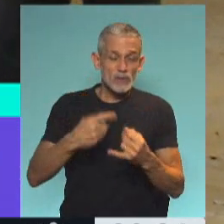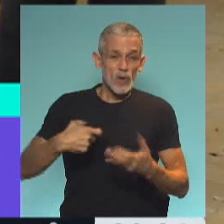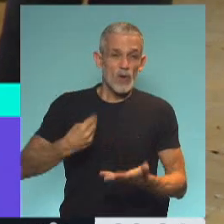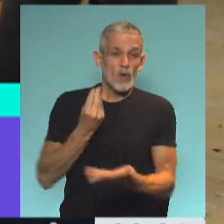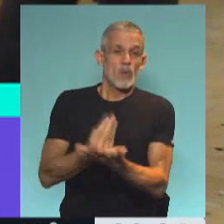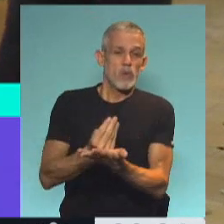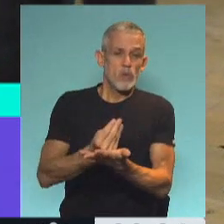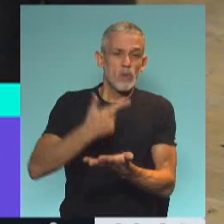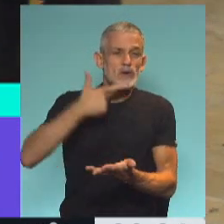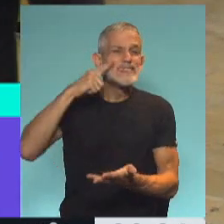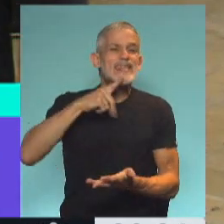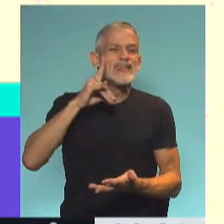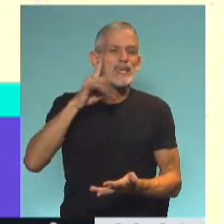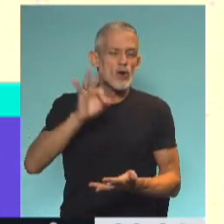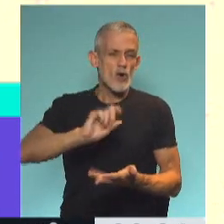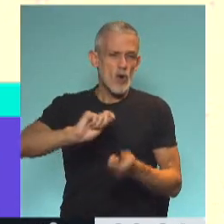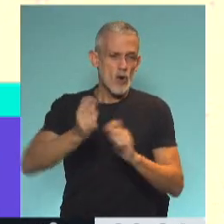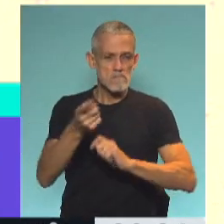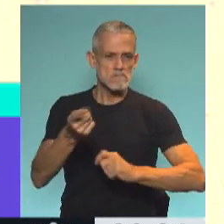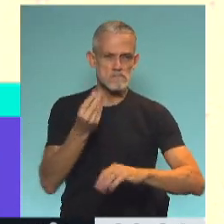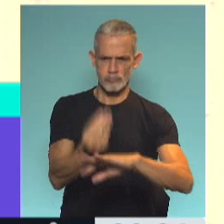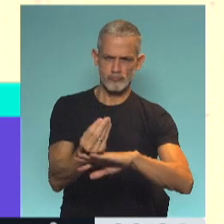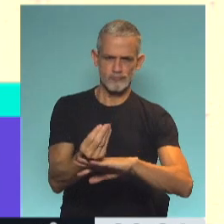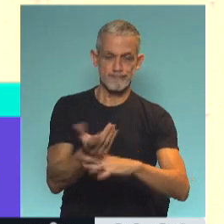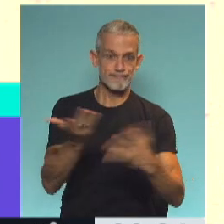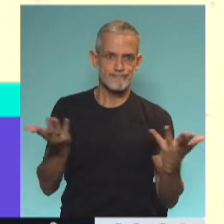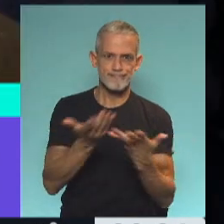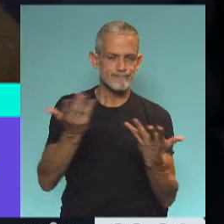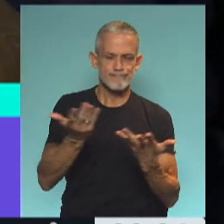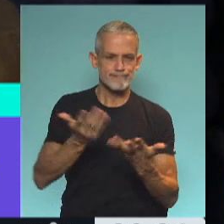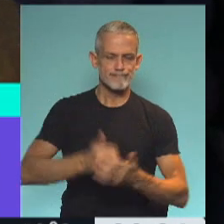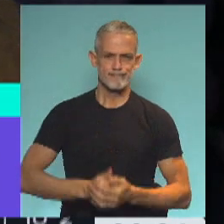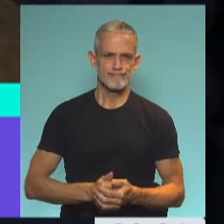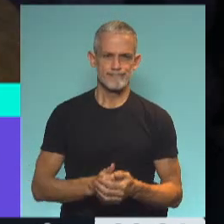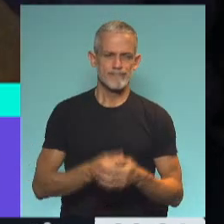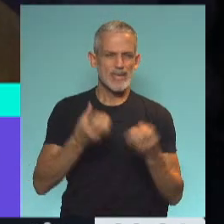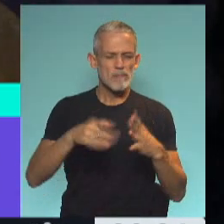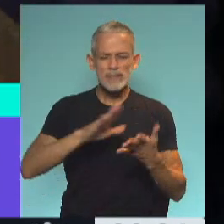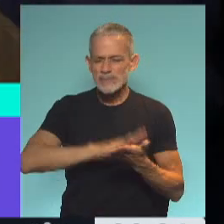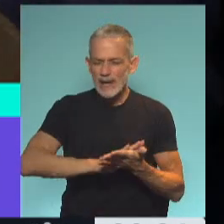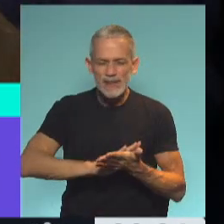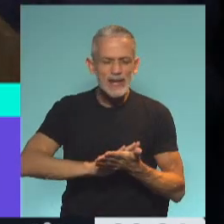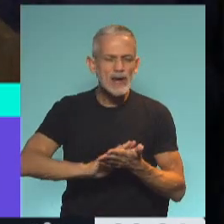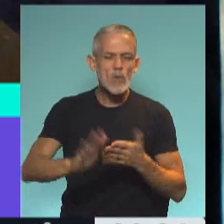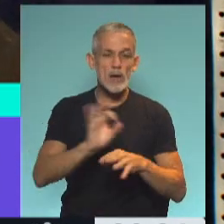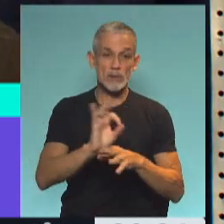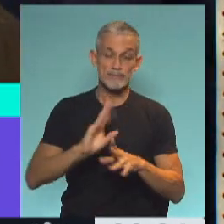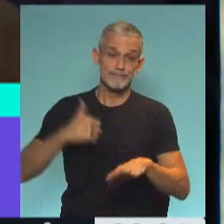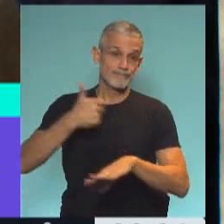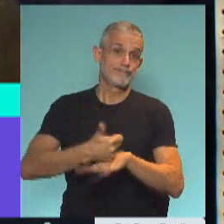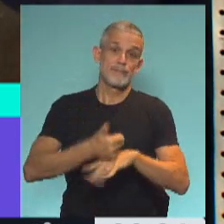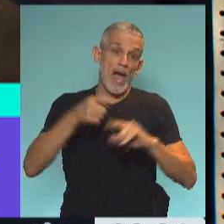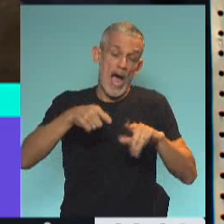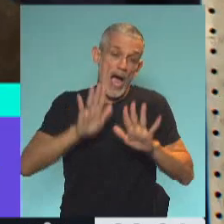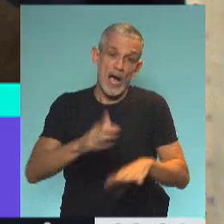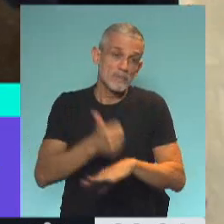pide un cambio de síndico, o sea que esto, otra vez estamos en cero. Pero nos van a encontrar acá, esperando